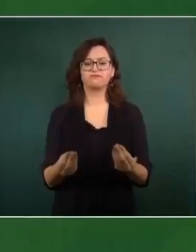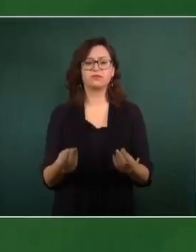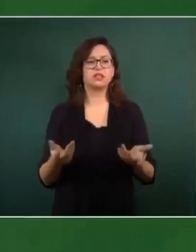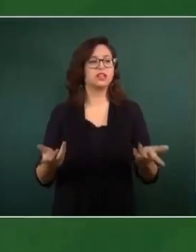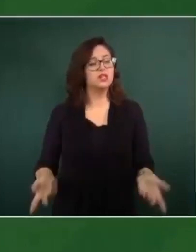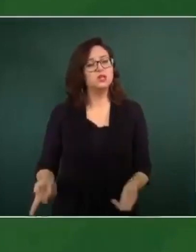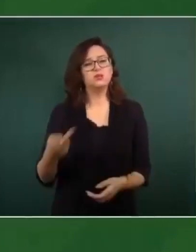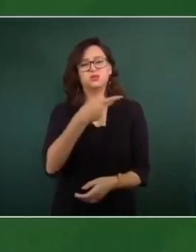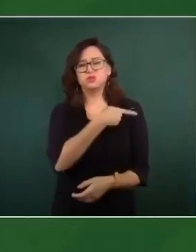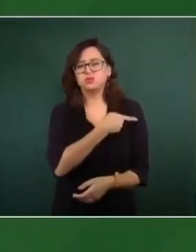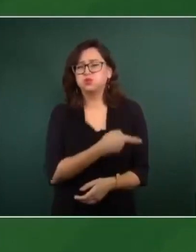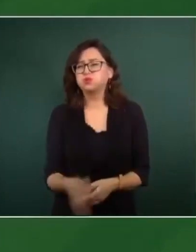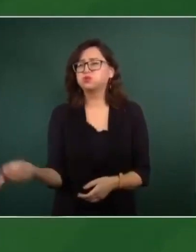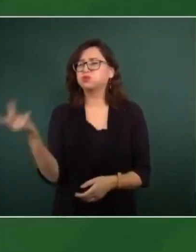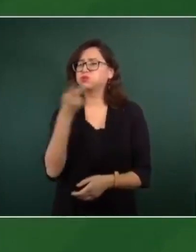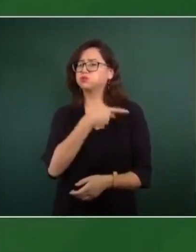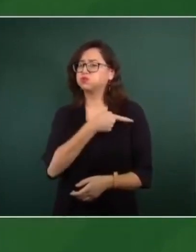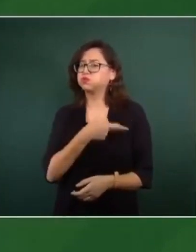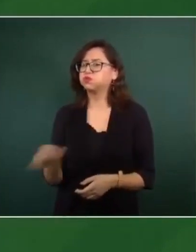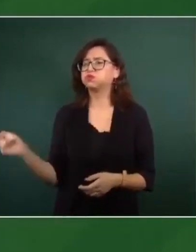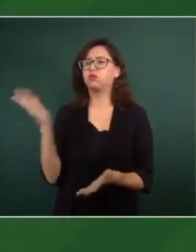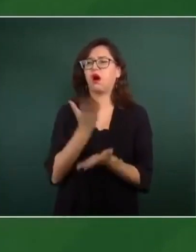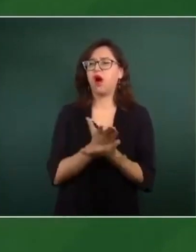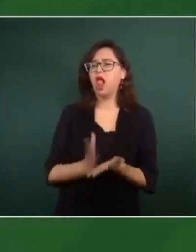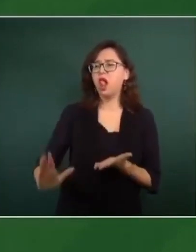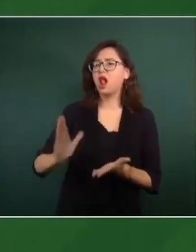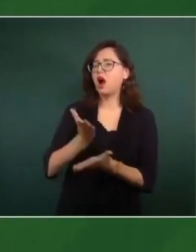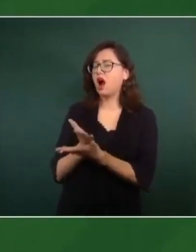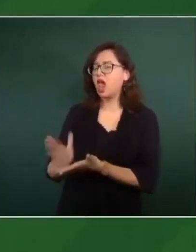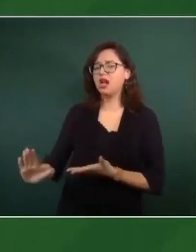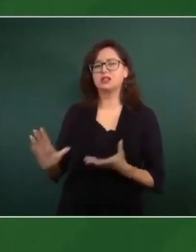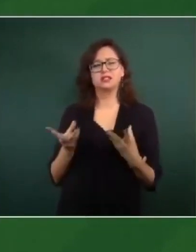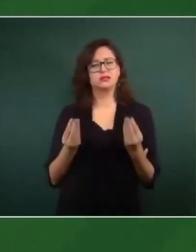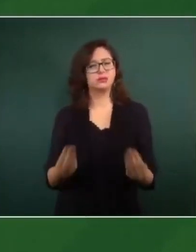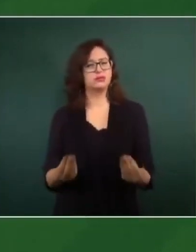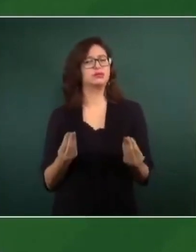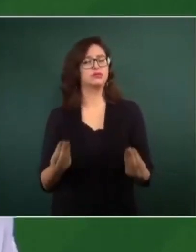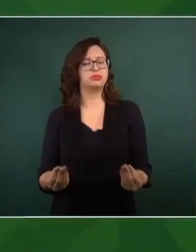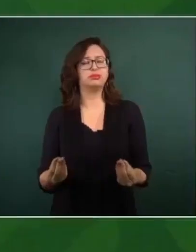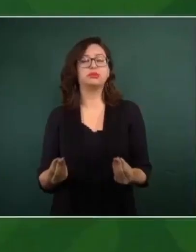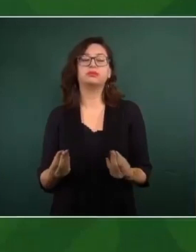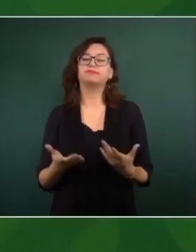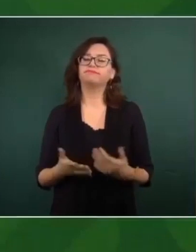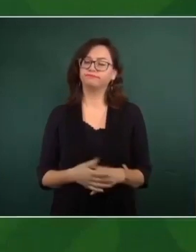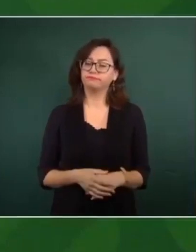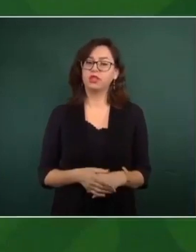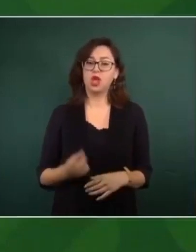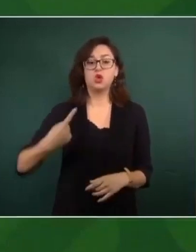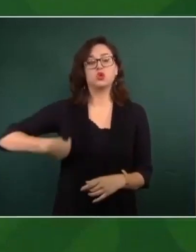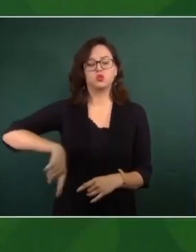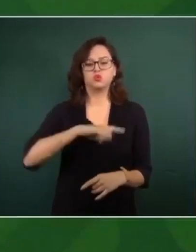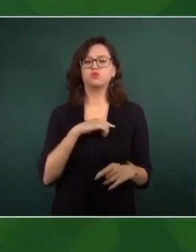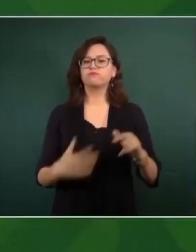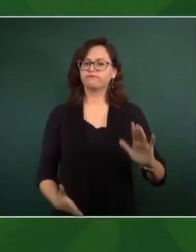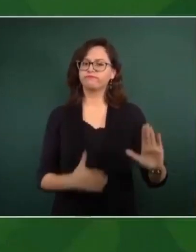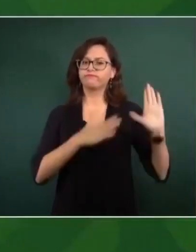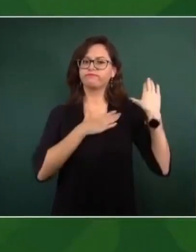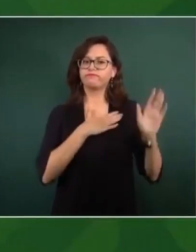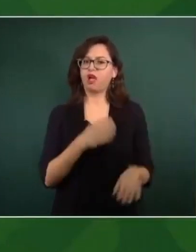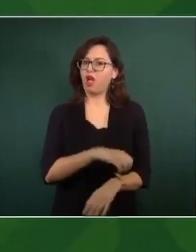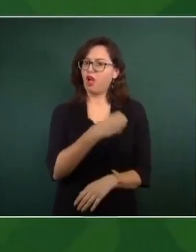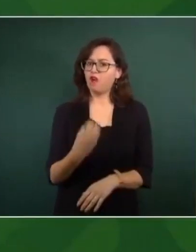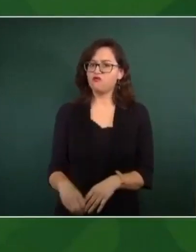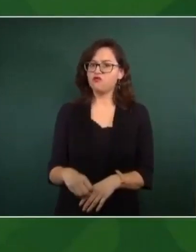como prueba de sus acusaciones contra el ex presidente peña nieto y luis videgaray en caso dijo que no tengan peso legal como